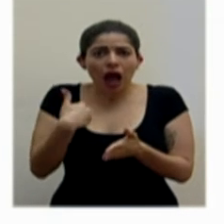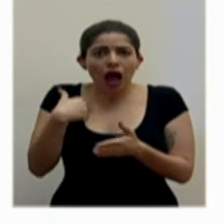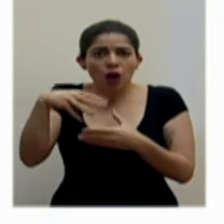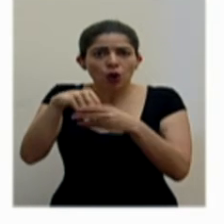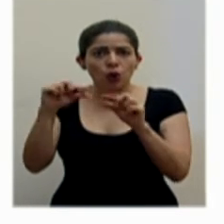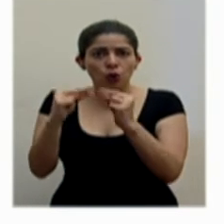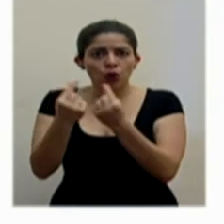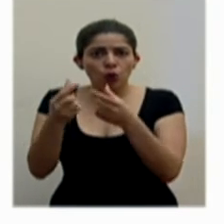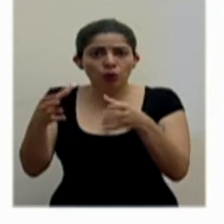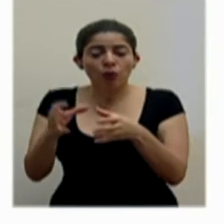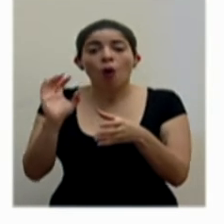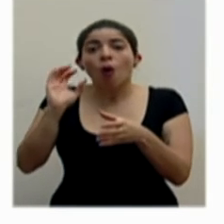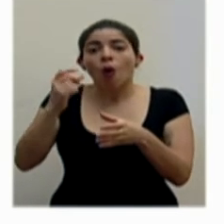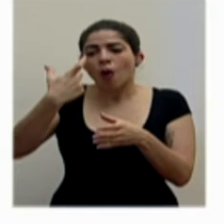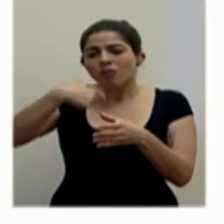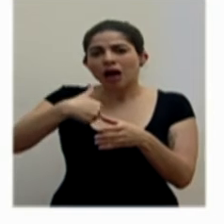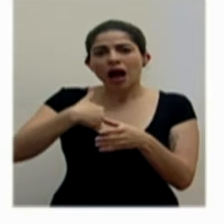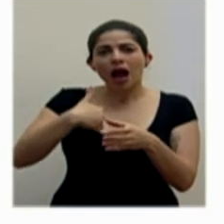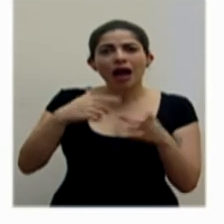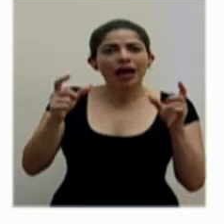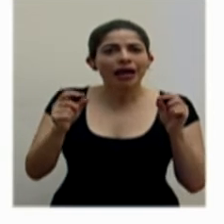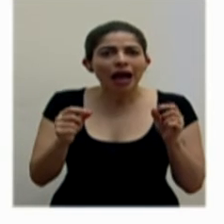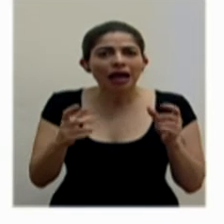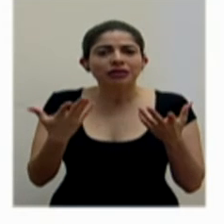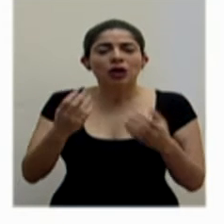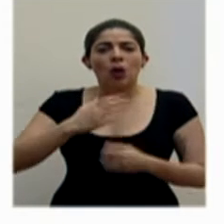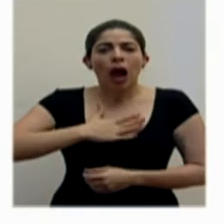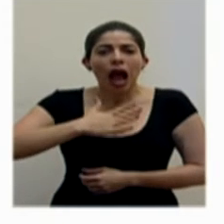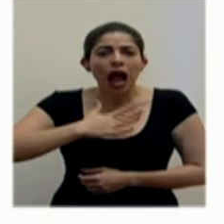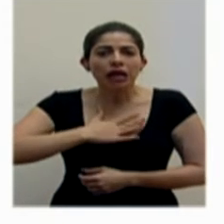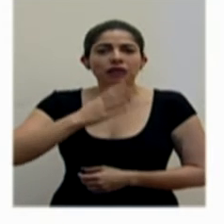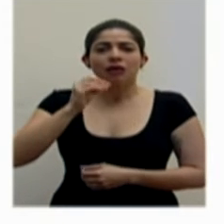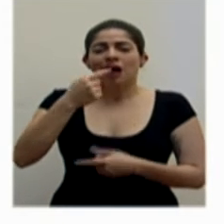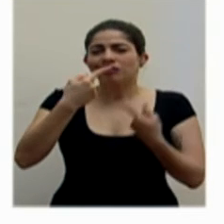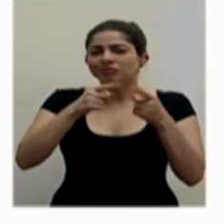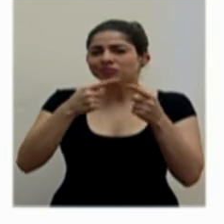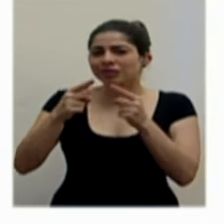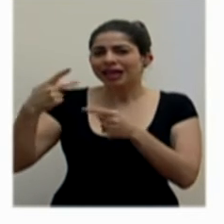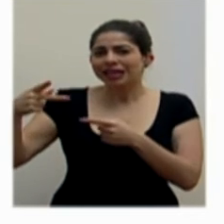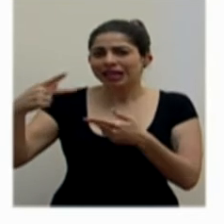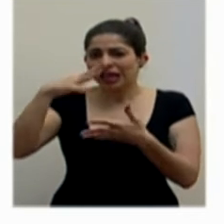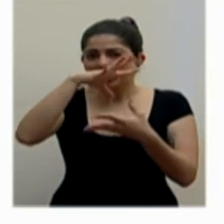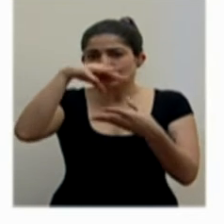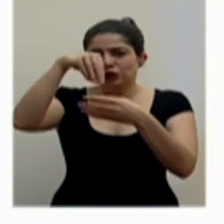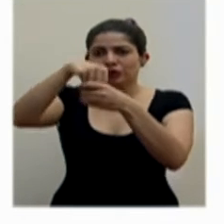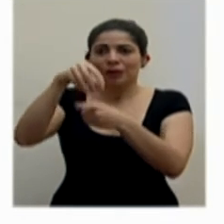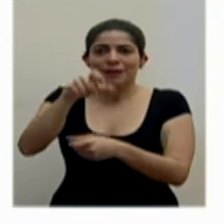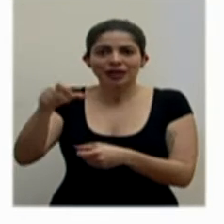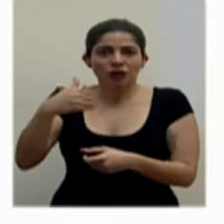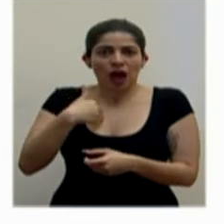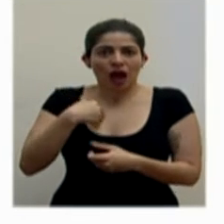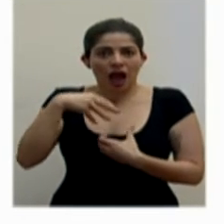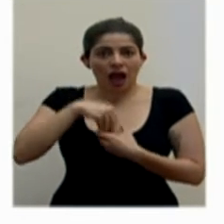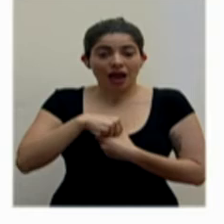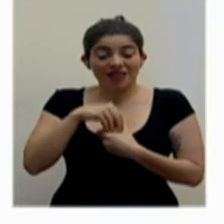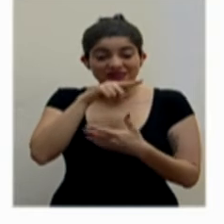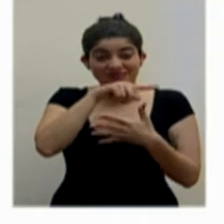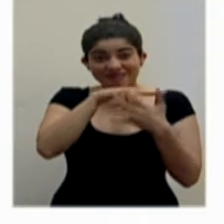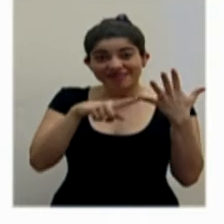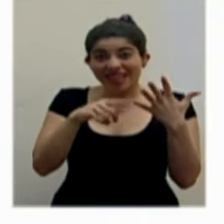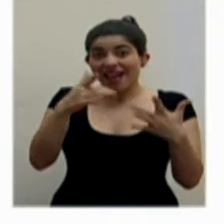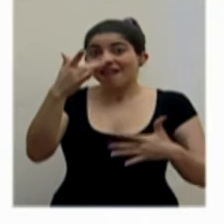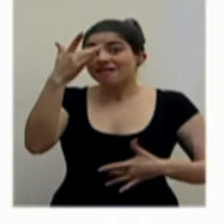que tienen cáncer, que tienen asma u otros factores de riesgo. Esas enfermedades que tienden a